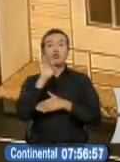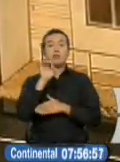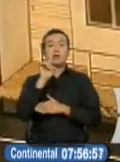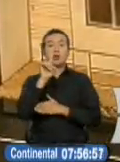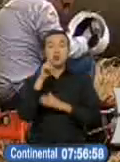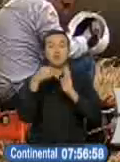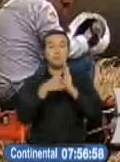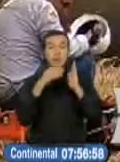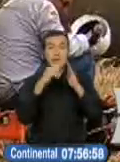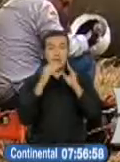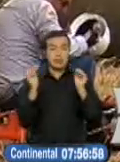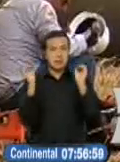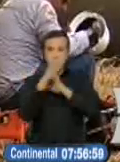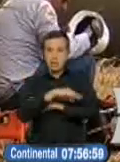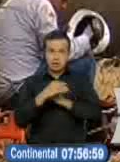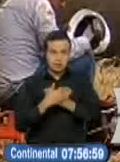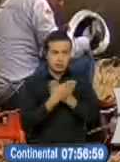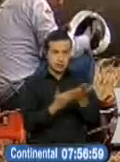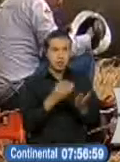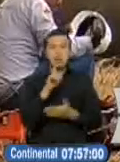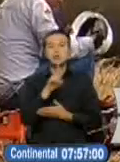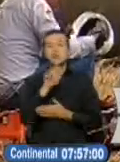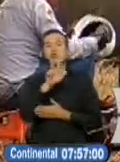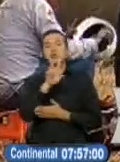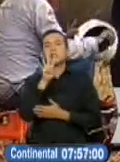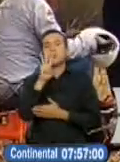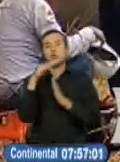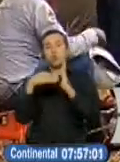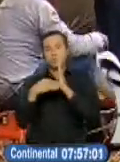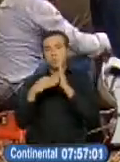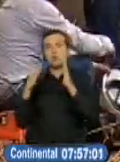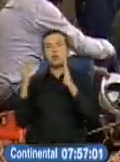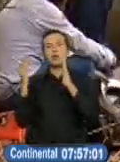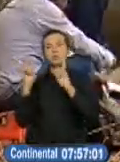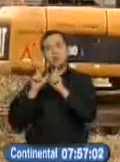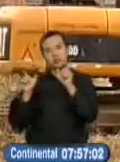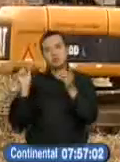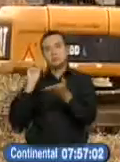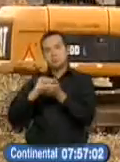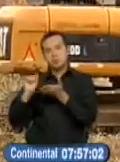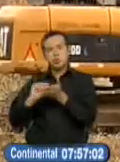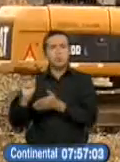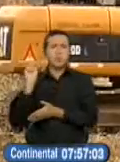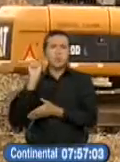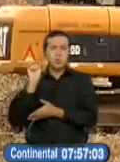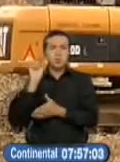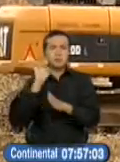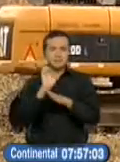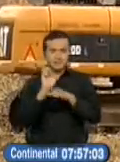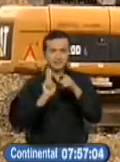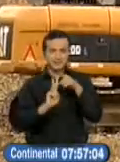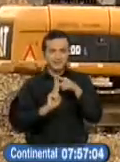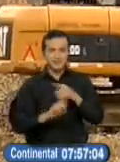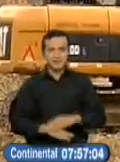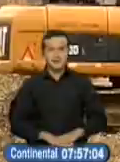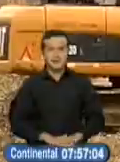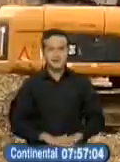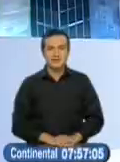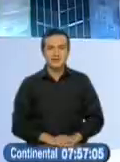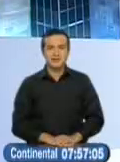para sus beneficiarios directos y otras 134 mil con módicos pagos mensuales. César Duarte, Ecuador